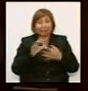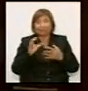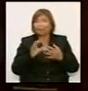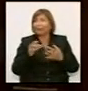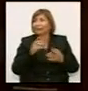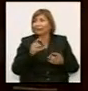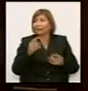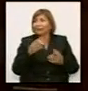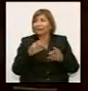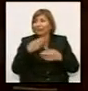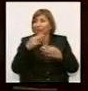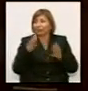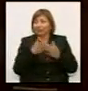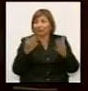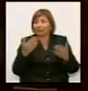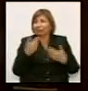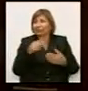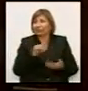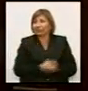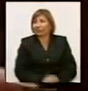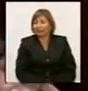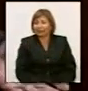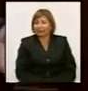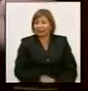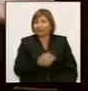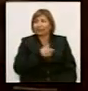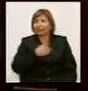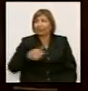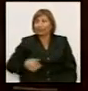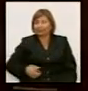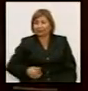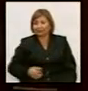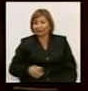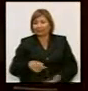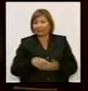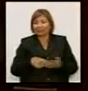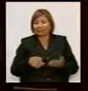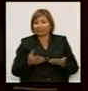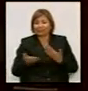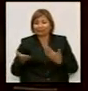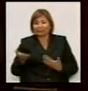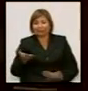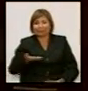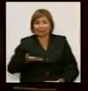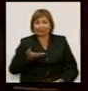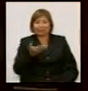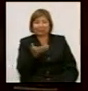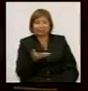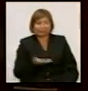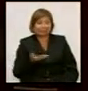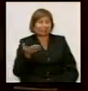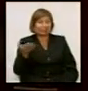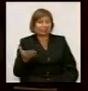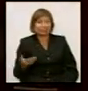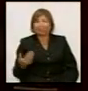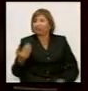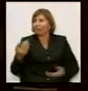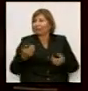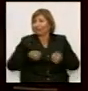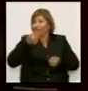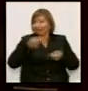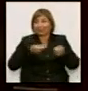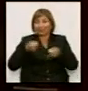prensa, desde la presidencia, mandar a indicar que nos invitaba a los